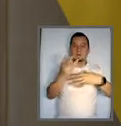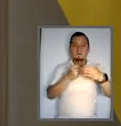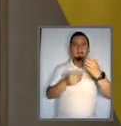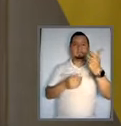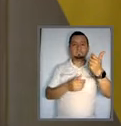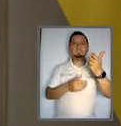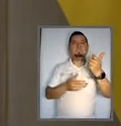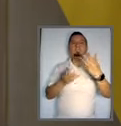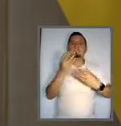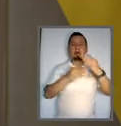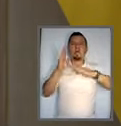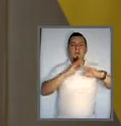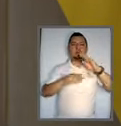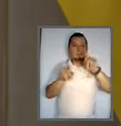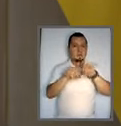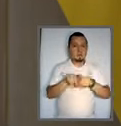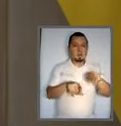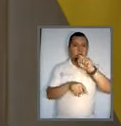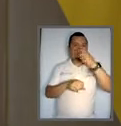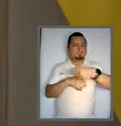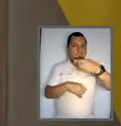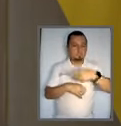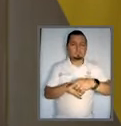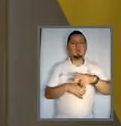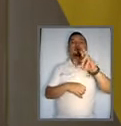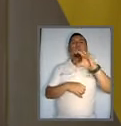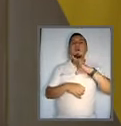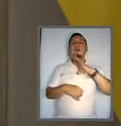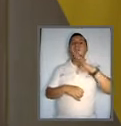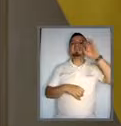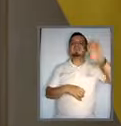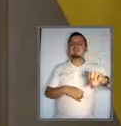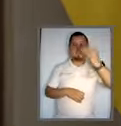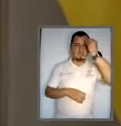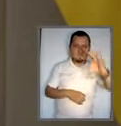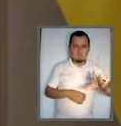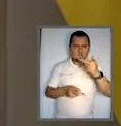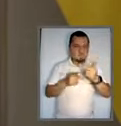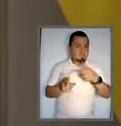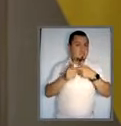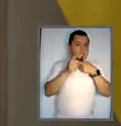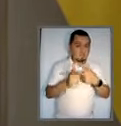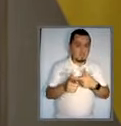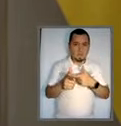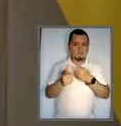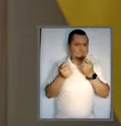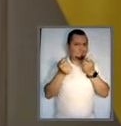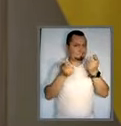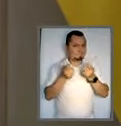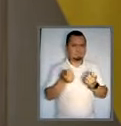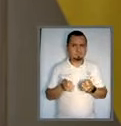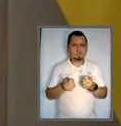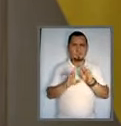otras actividades, vamos a elevar el nivel de riesgo. Ahí no hay engaño. Nos vamos a tener que mover buscando